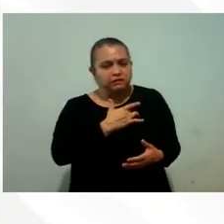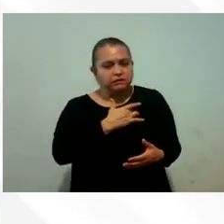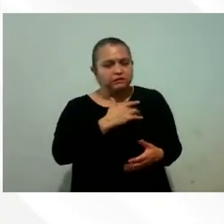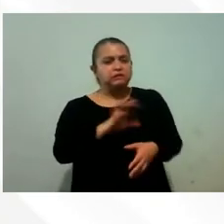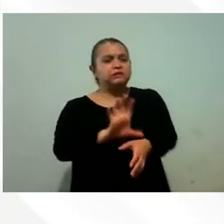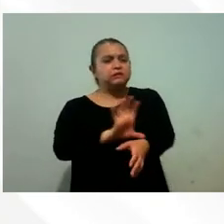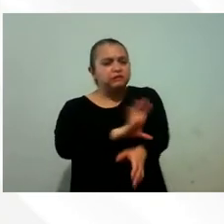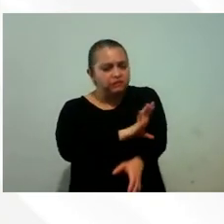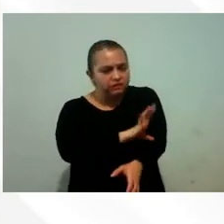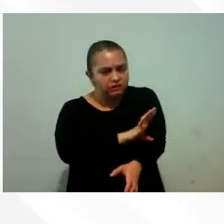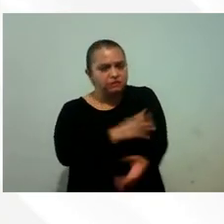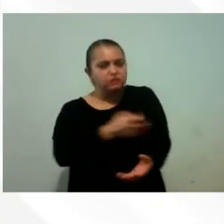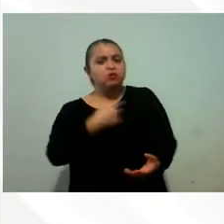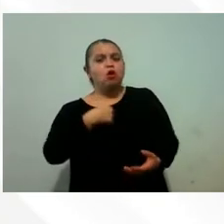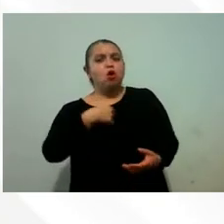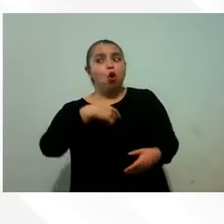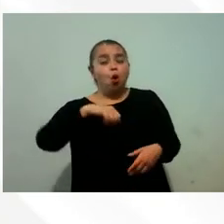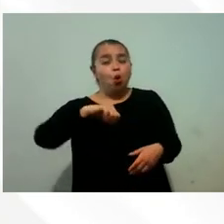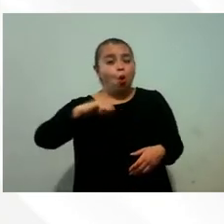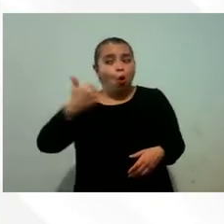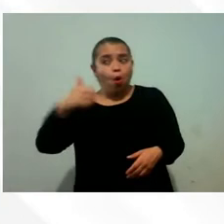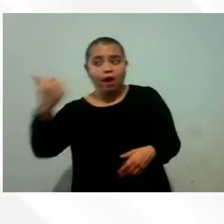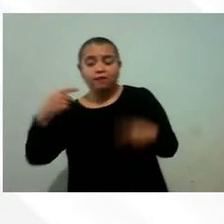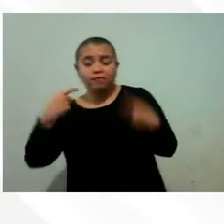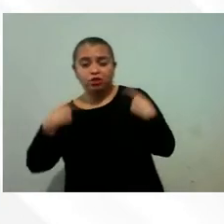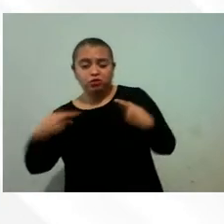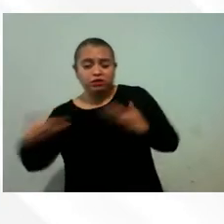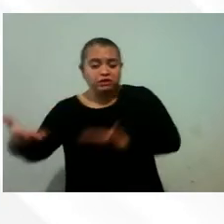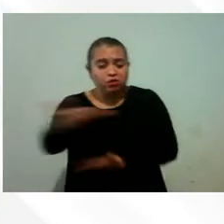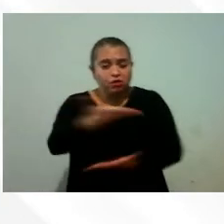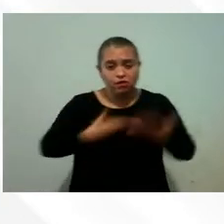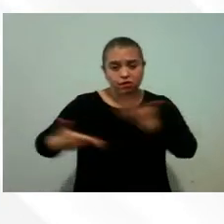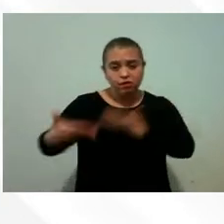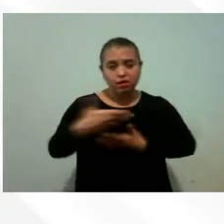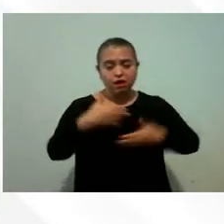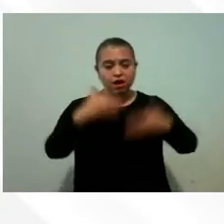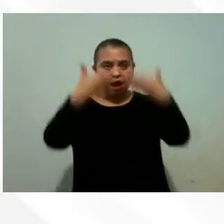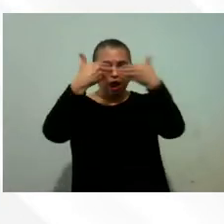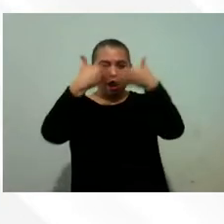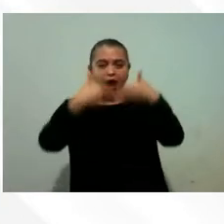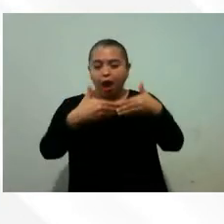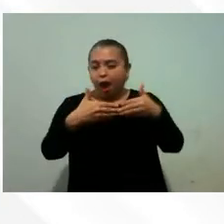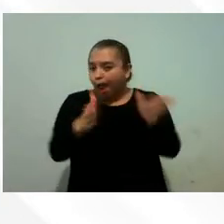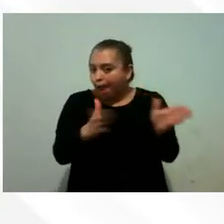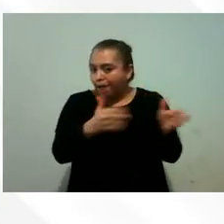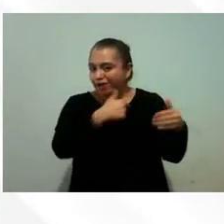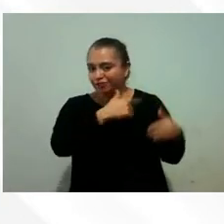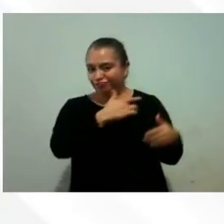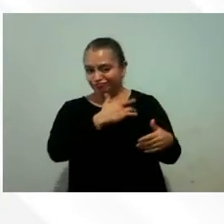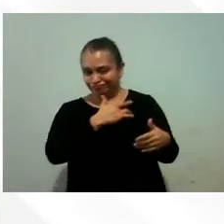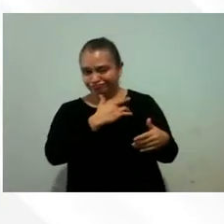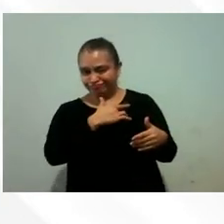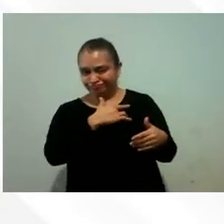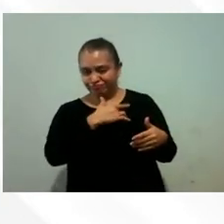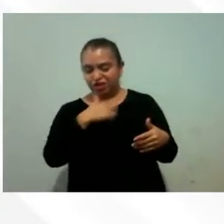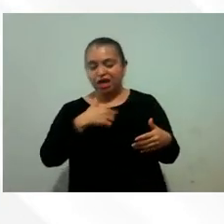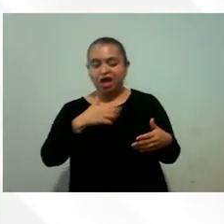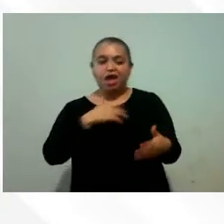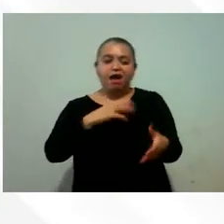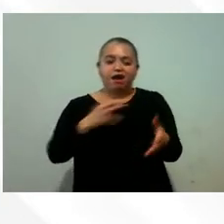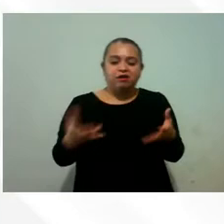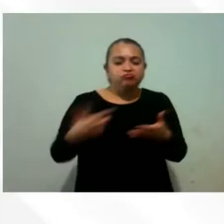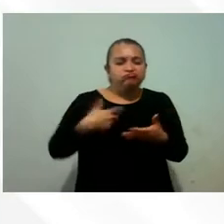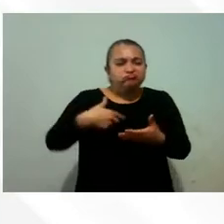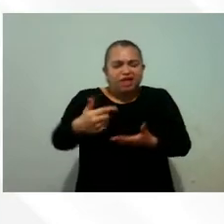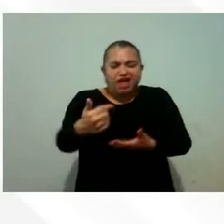que sienten los demás a compartir, ¿sí? Empezar a abrir nuestros corazones, dar espacio para nuestras emociones,